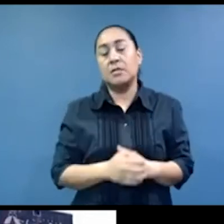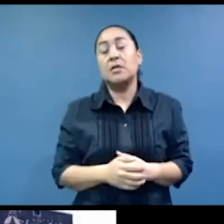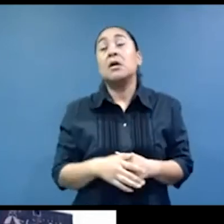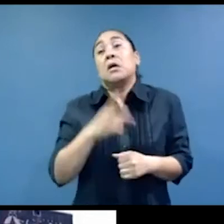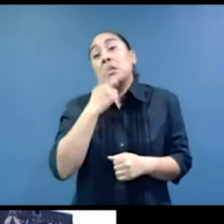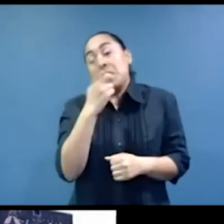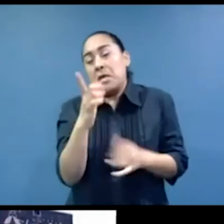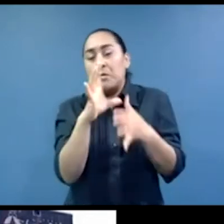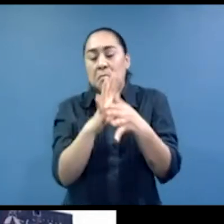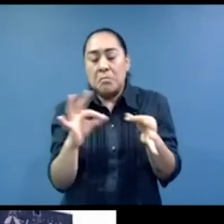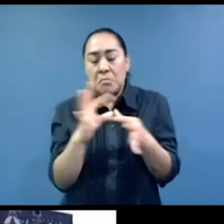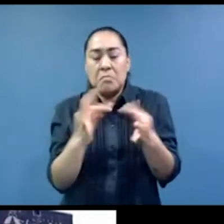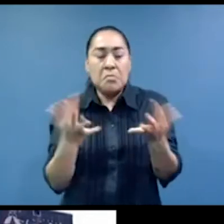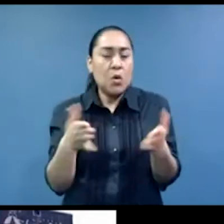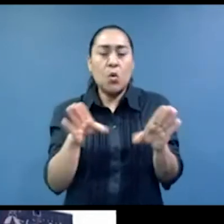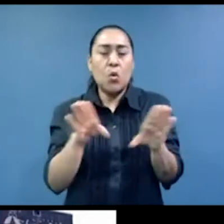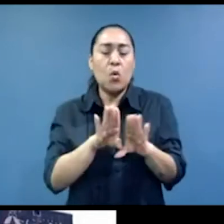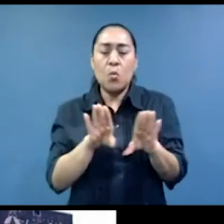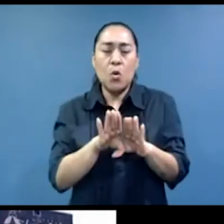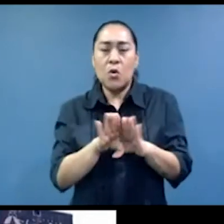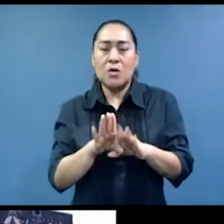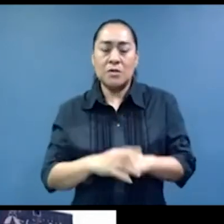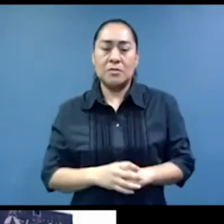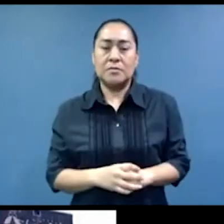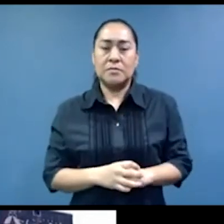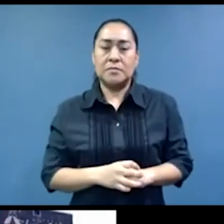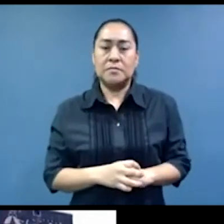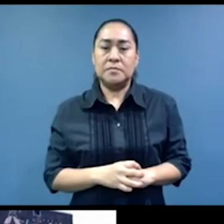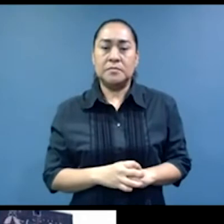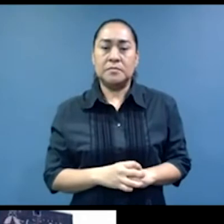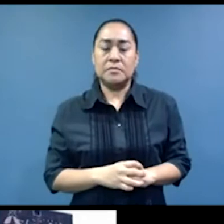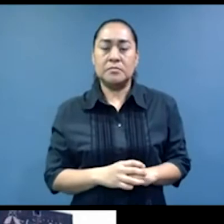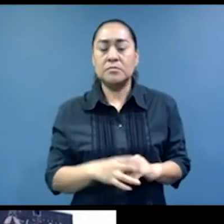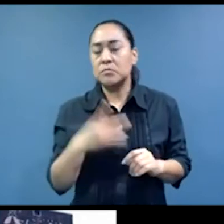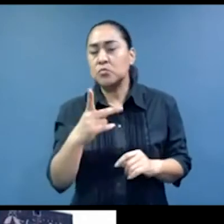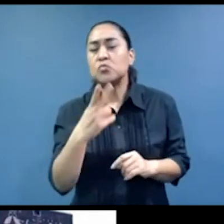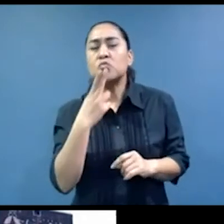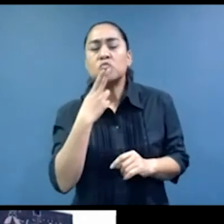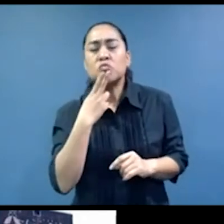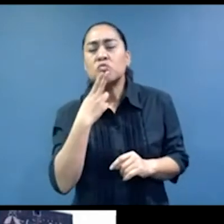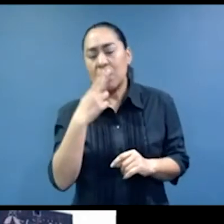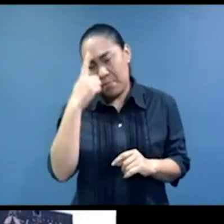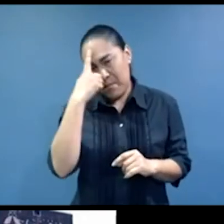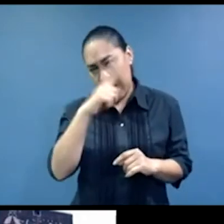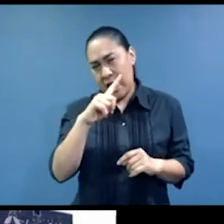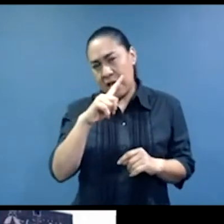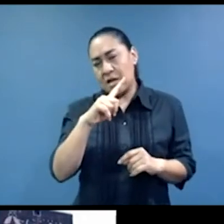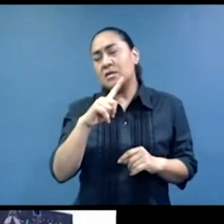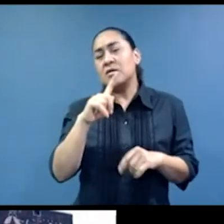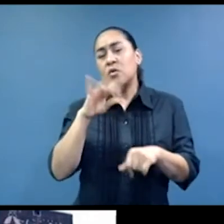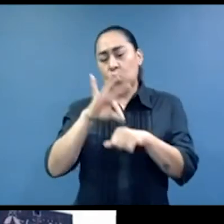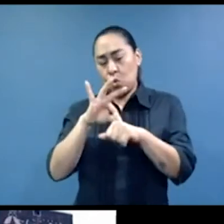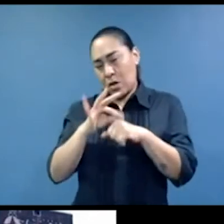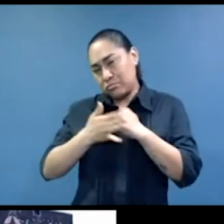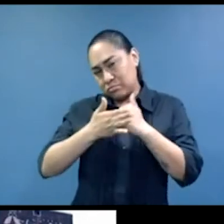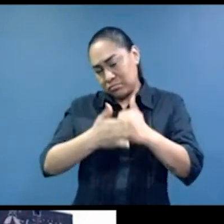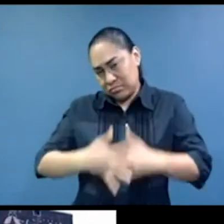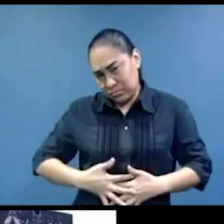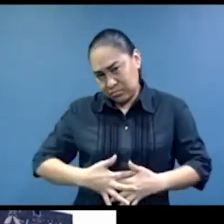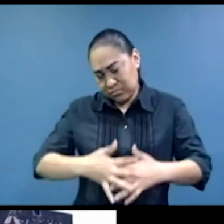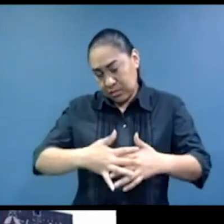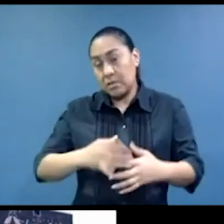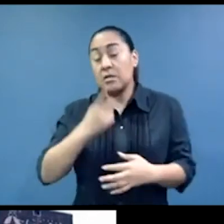necesario para acceder a las técnicas de reproducción humana asistida es que los embriones